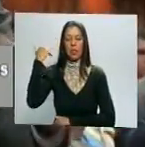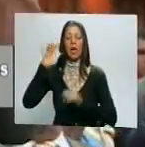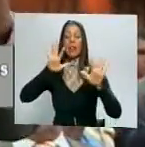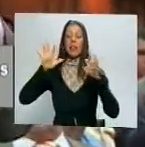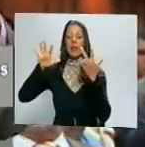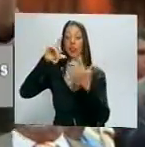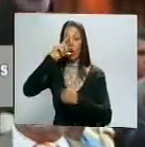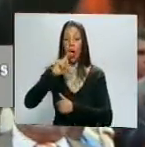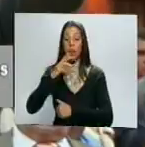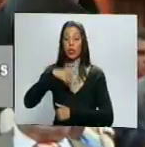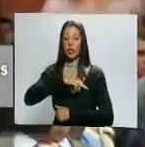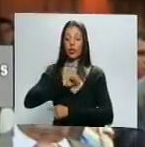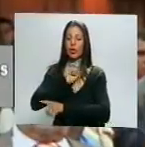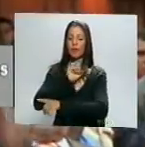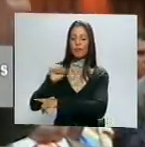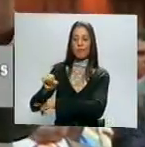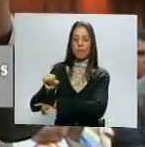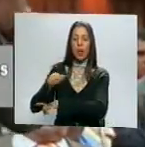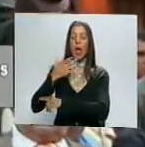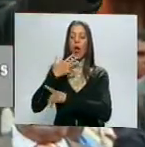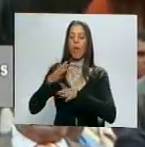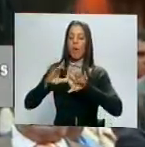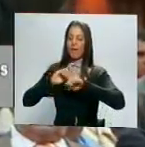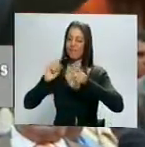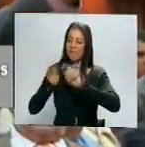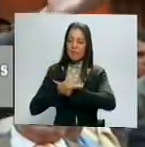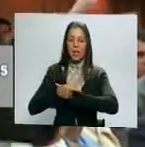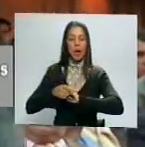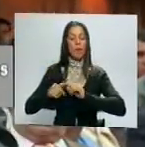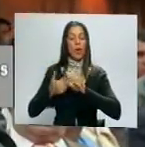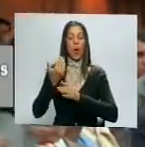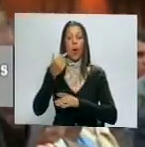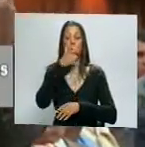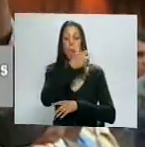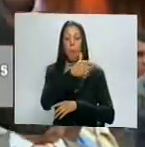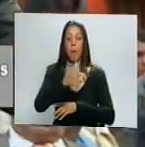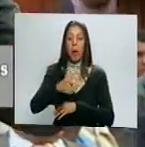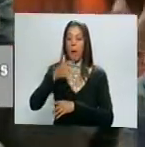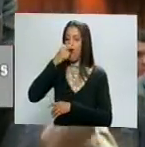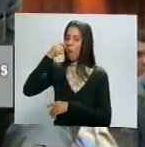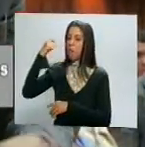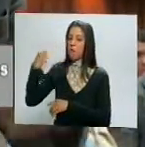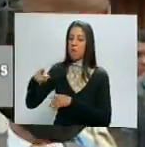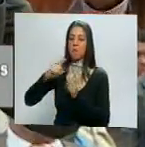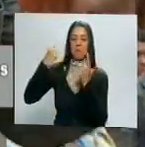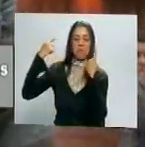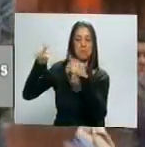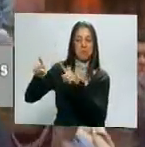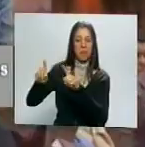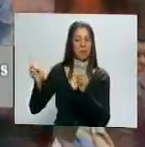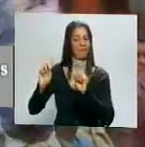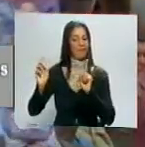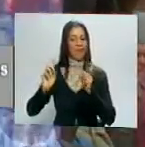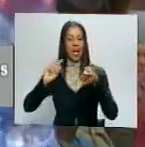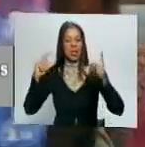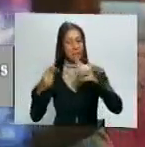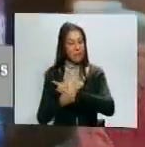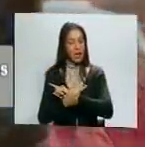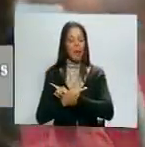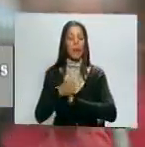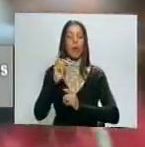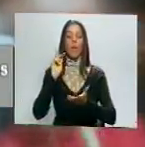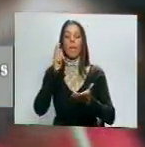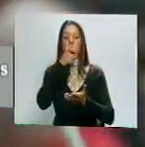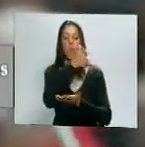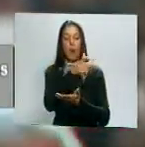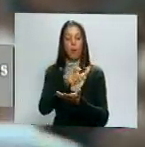roto con la exclusión, en la ignorancia al pueblo. Hemos roto con un modelo que nos apartó